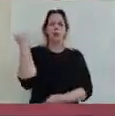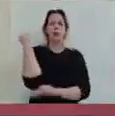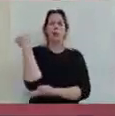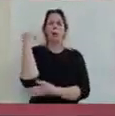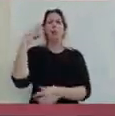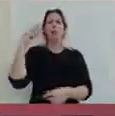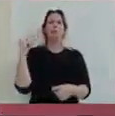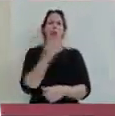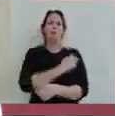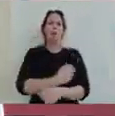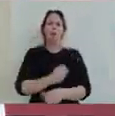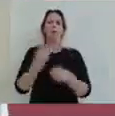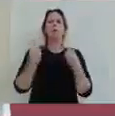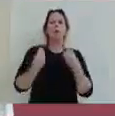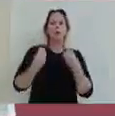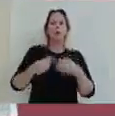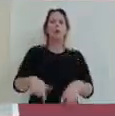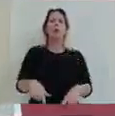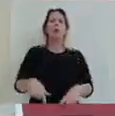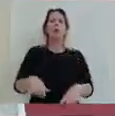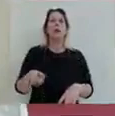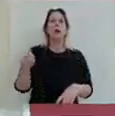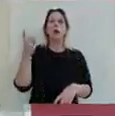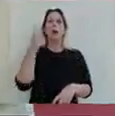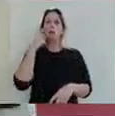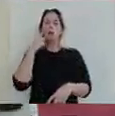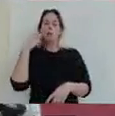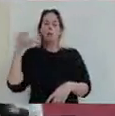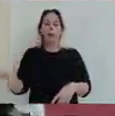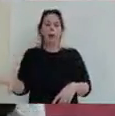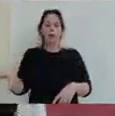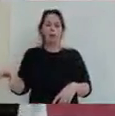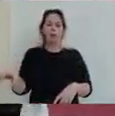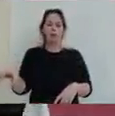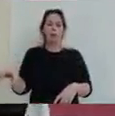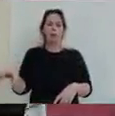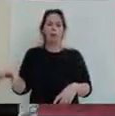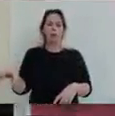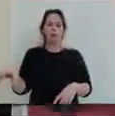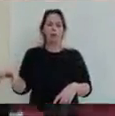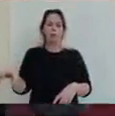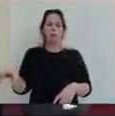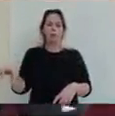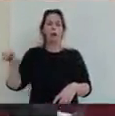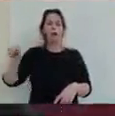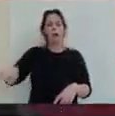obligatorio, el municipio de Paso de los Libres recibirá de la Nación